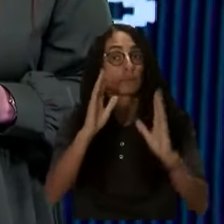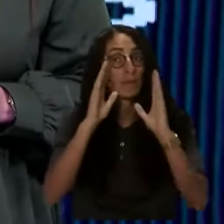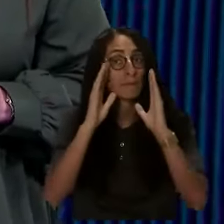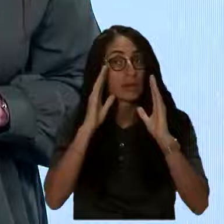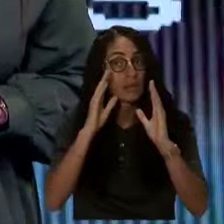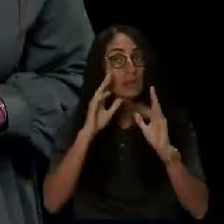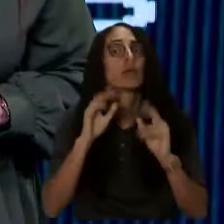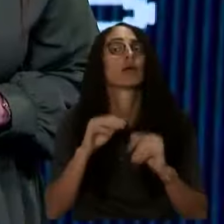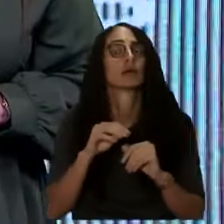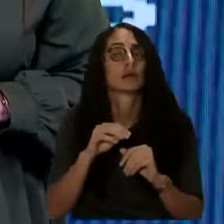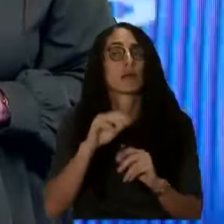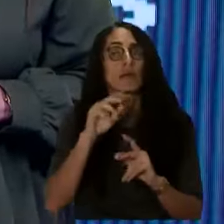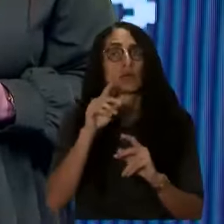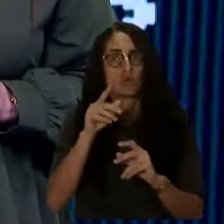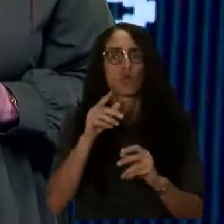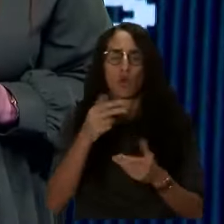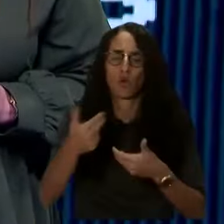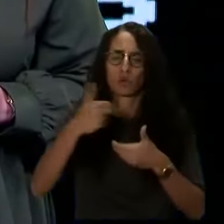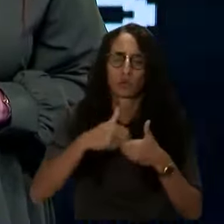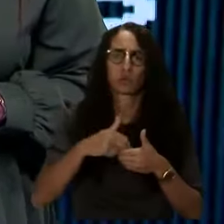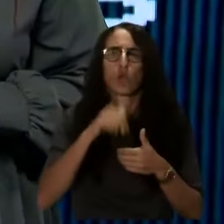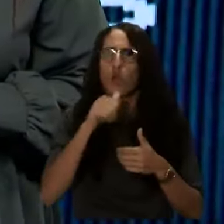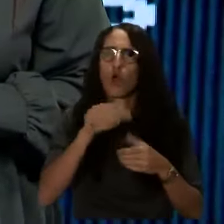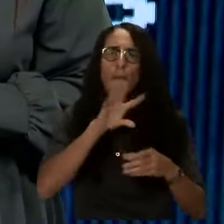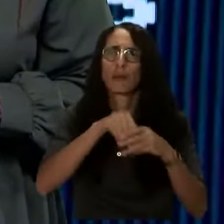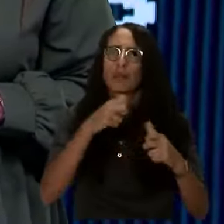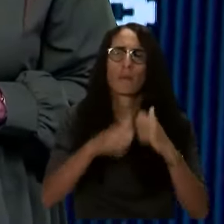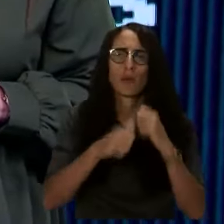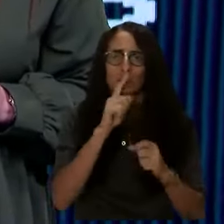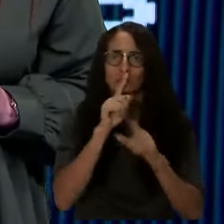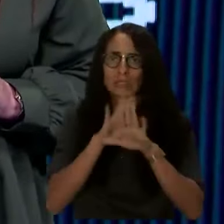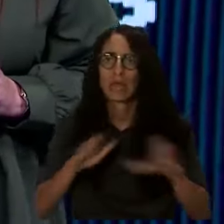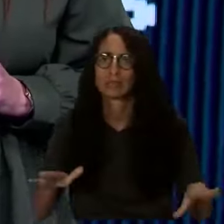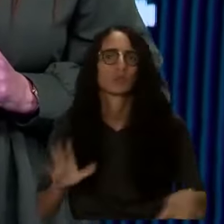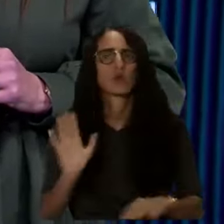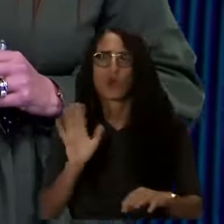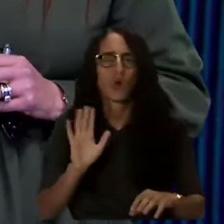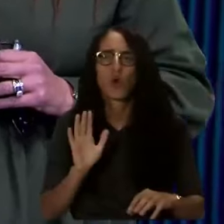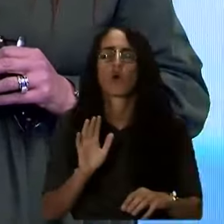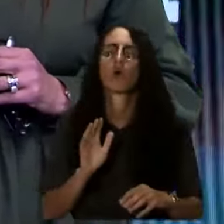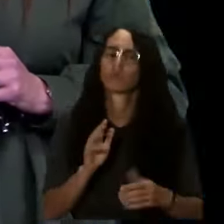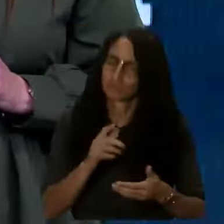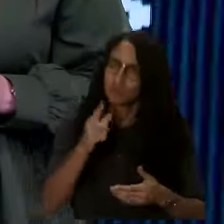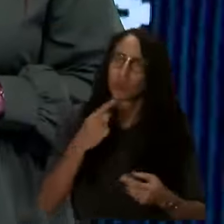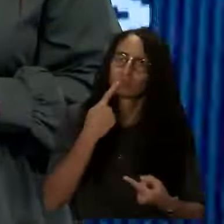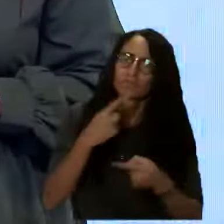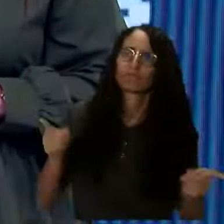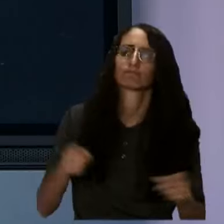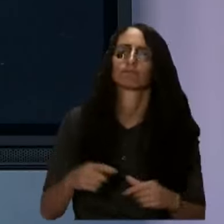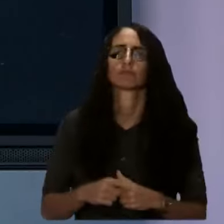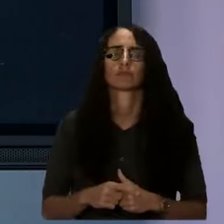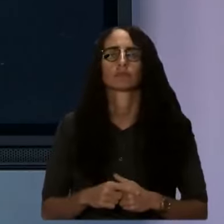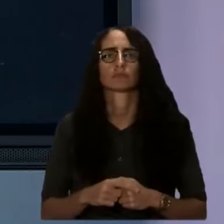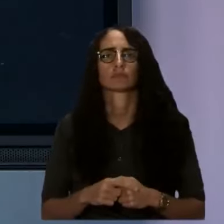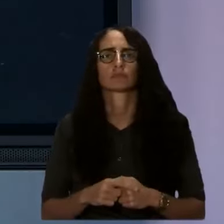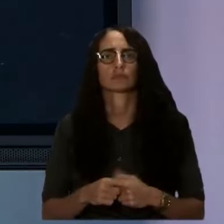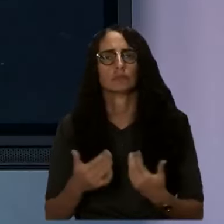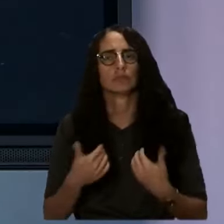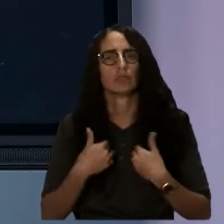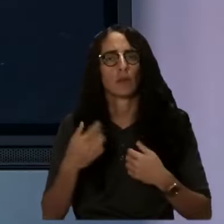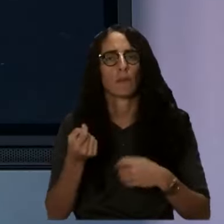pendiente sea parte de la solución no parte del problema con su silencio no se convierta en cómplice de la violencia doméstica tenemos bien poco